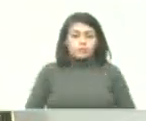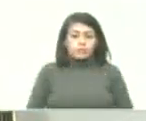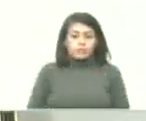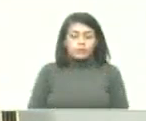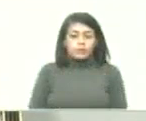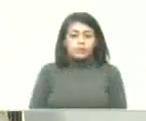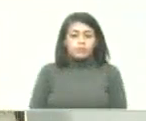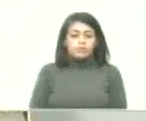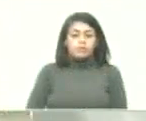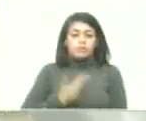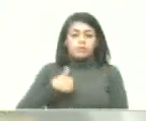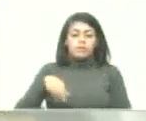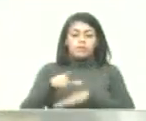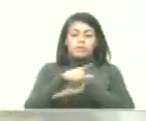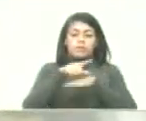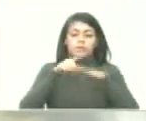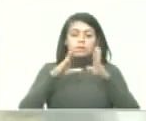fue nuestro gobierno